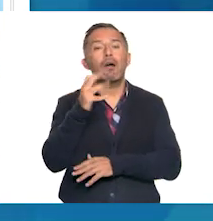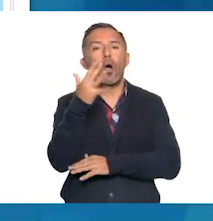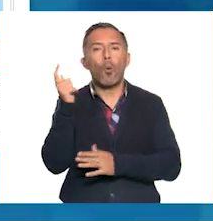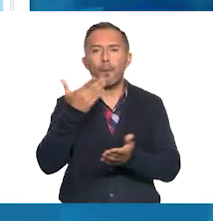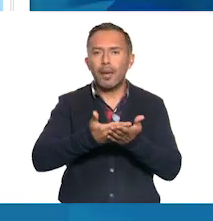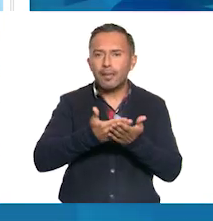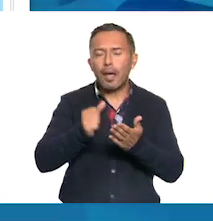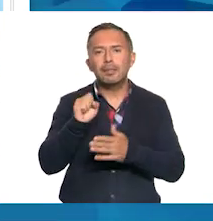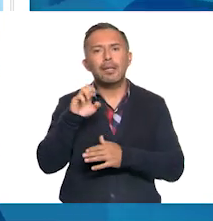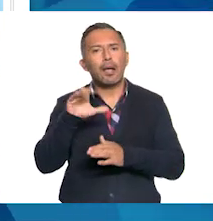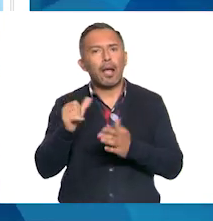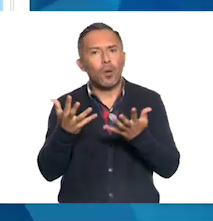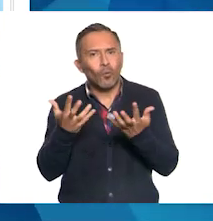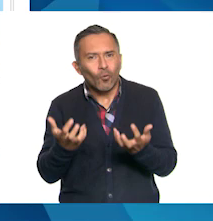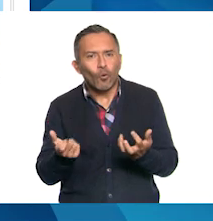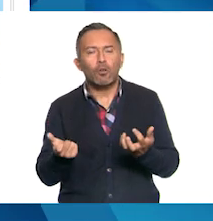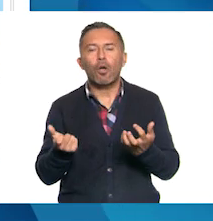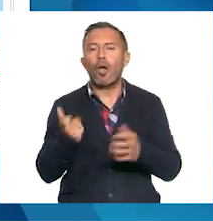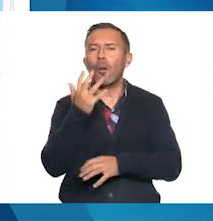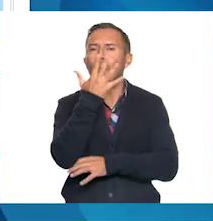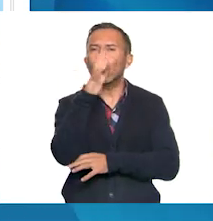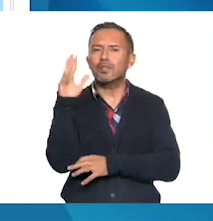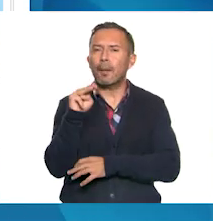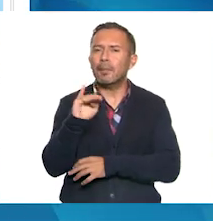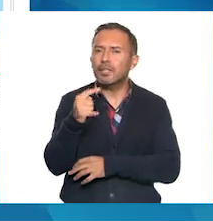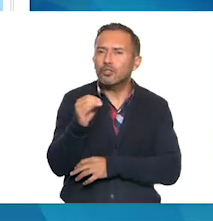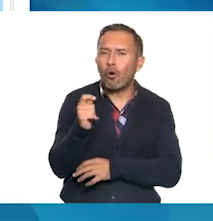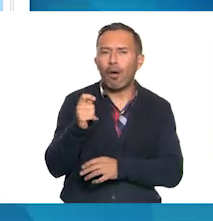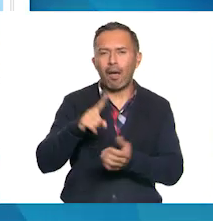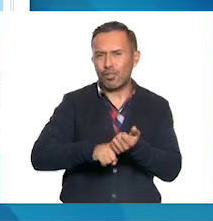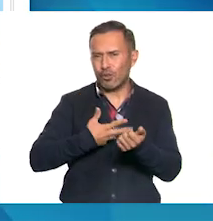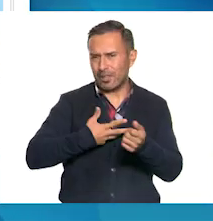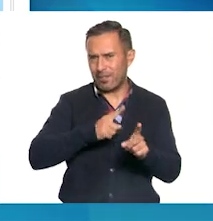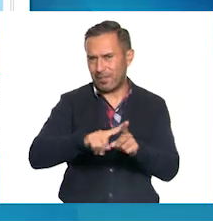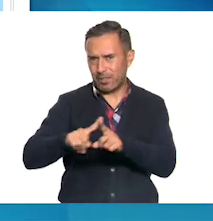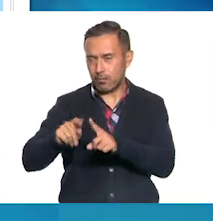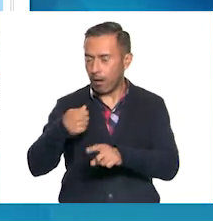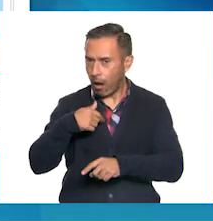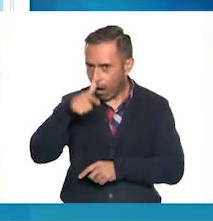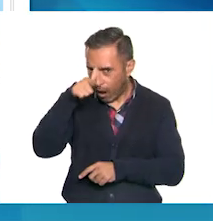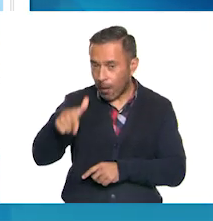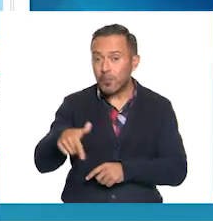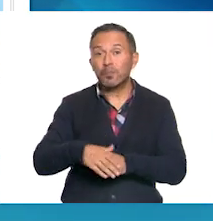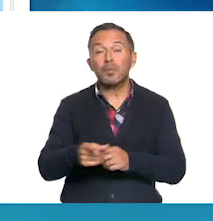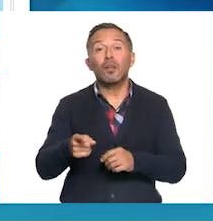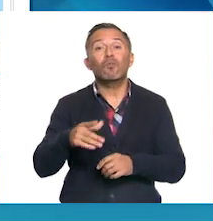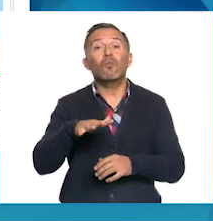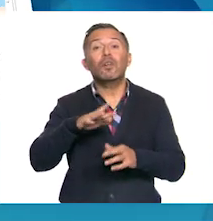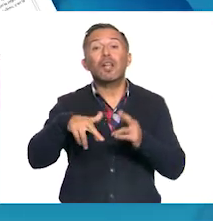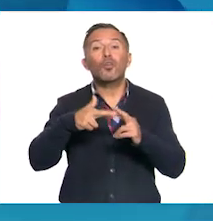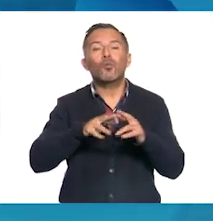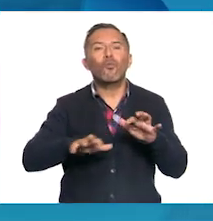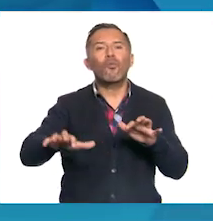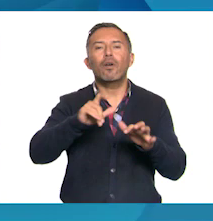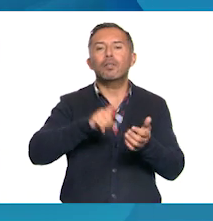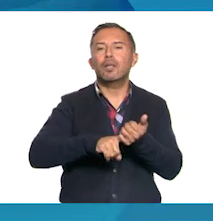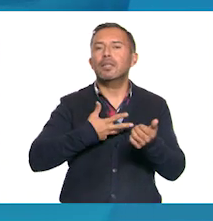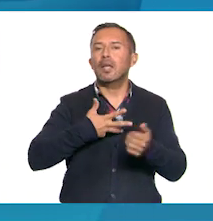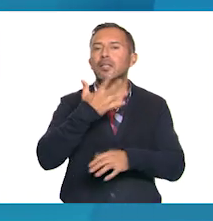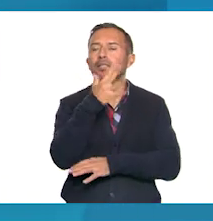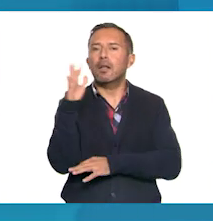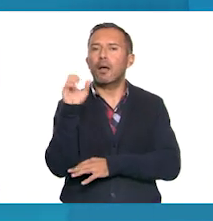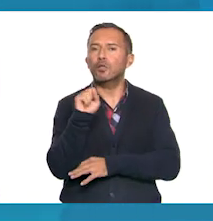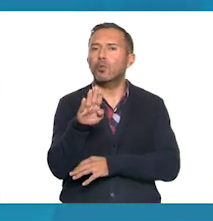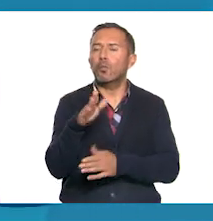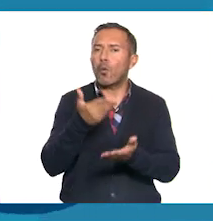seca, coníferas, bosque mixto, etcétera. Noto que en todas las entidades de la región existe selva subhúmeda. Esto es en